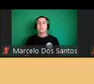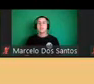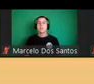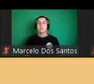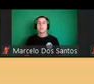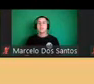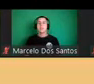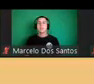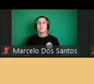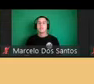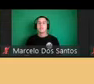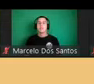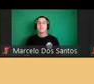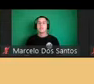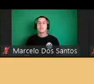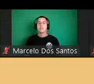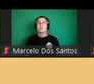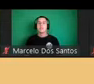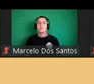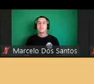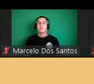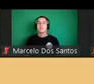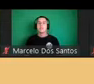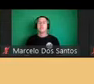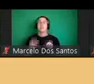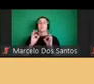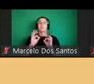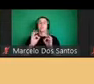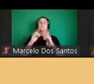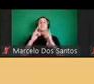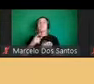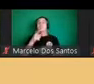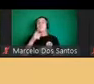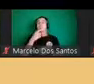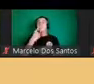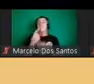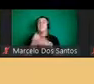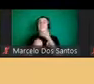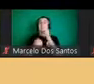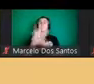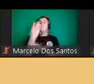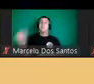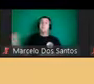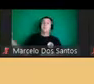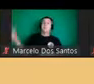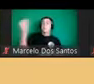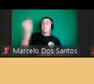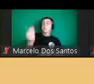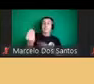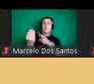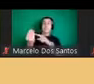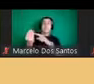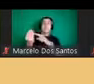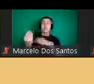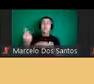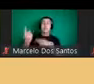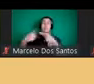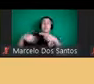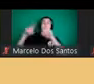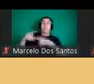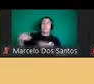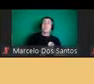Bueno, en cuanto a lo que es la recepción y el acompañamiento inicial, este es un punto muy importante y lo